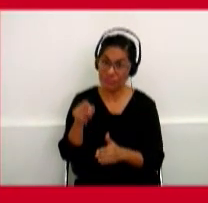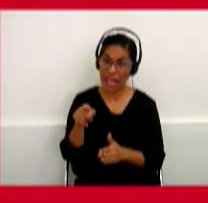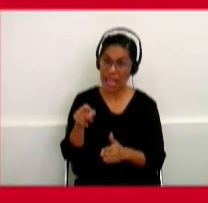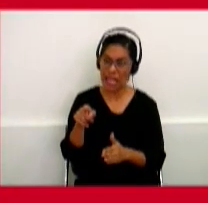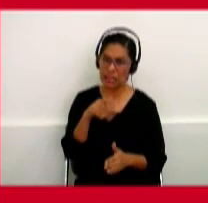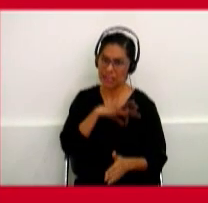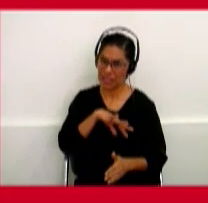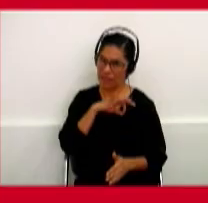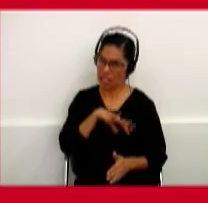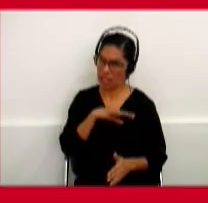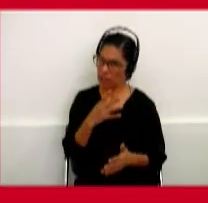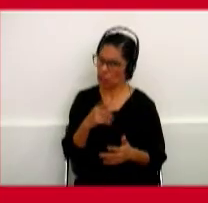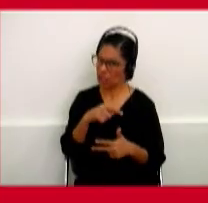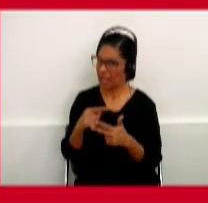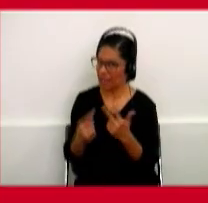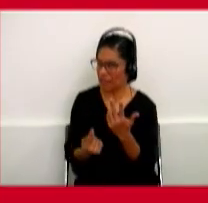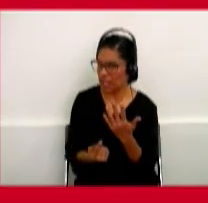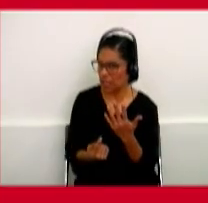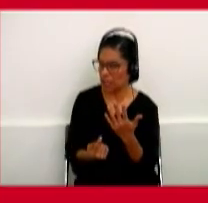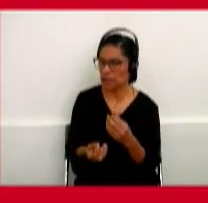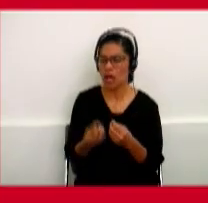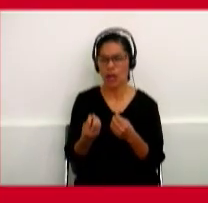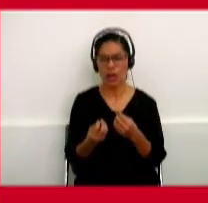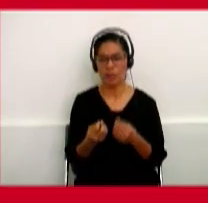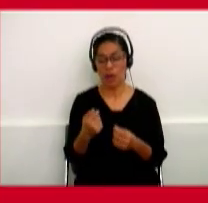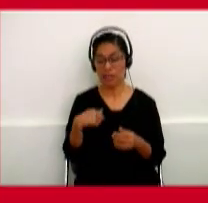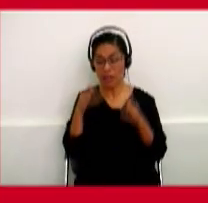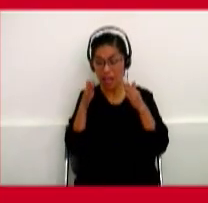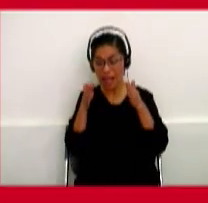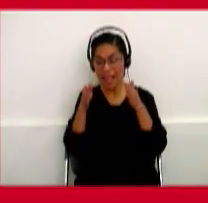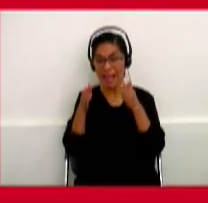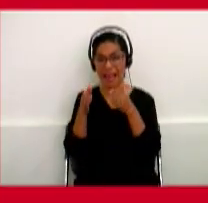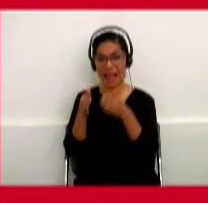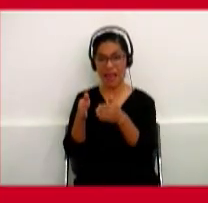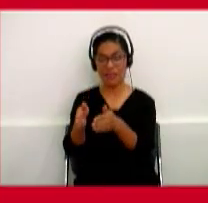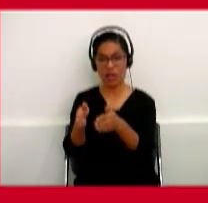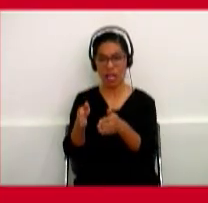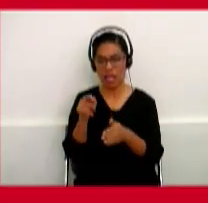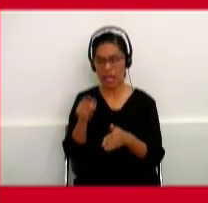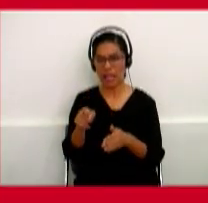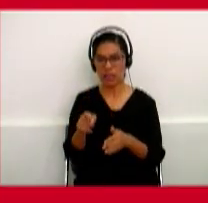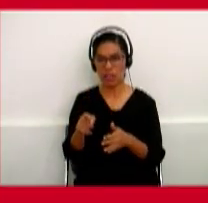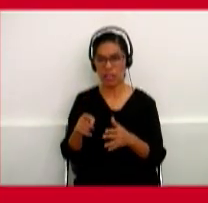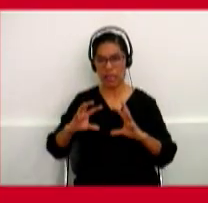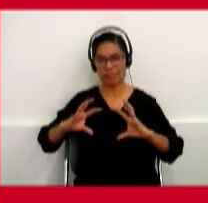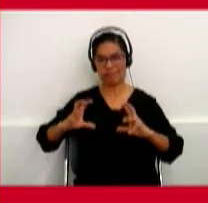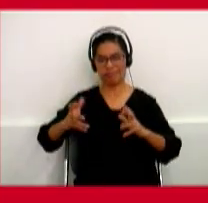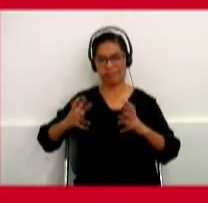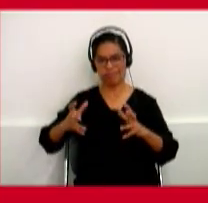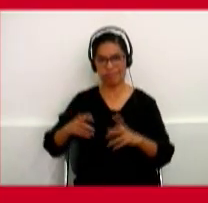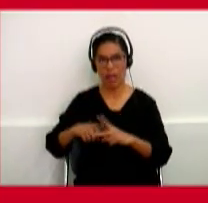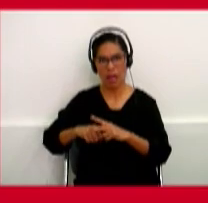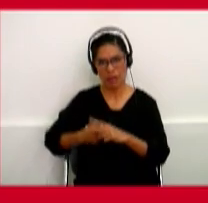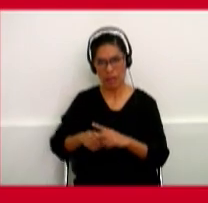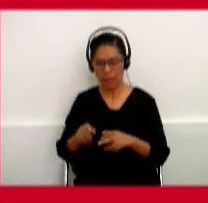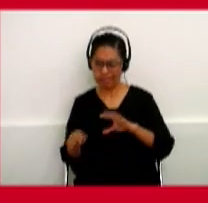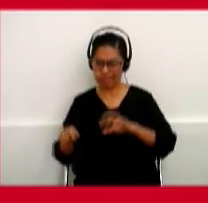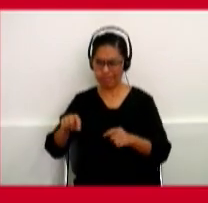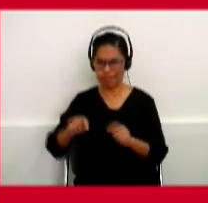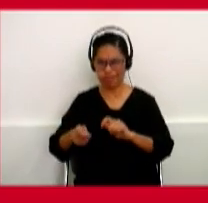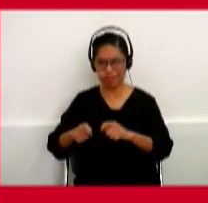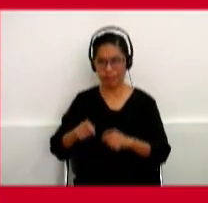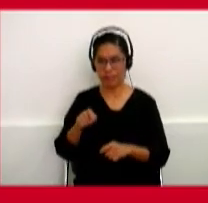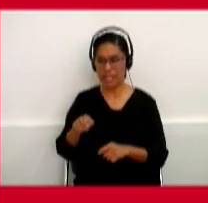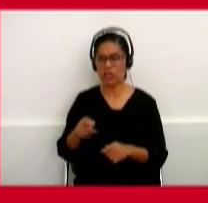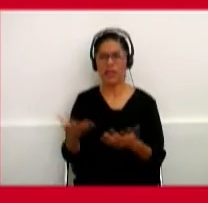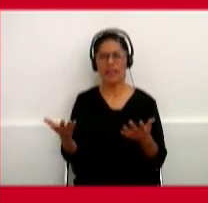beneficios compuestos. Específicamente nos enfocamos el mantenimiento con respecto alrededor y al área alrededor de las